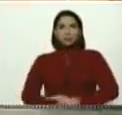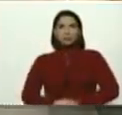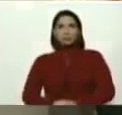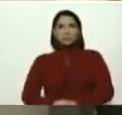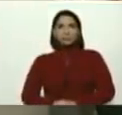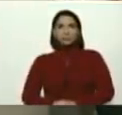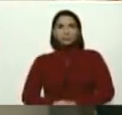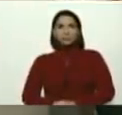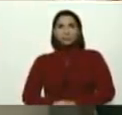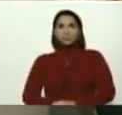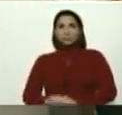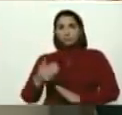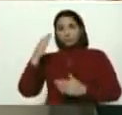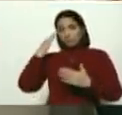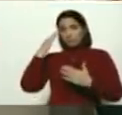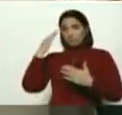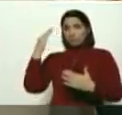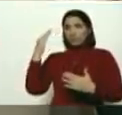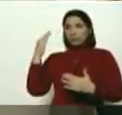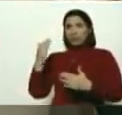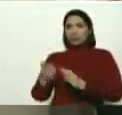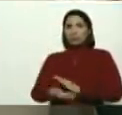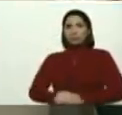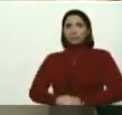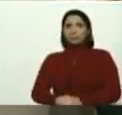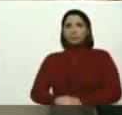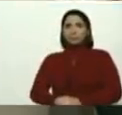Aló. Aló.